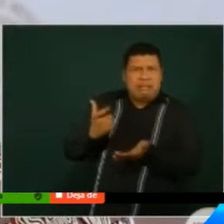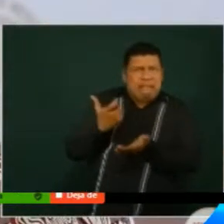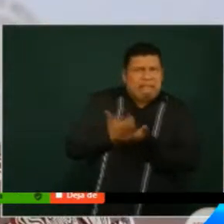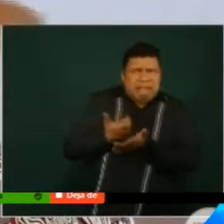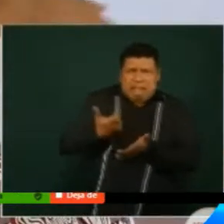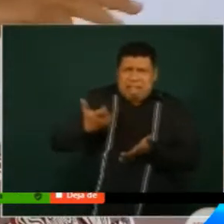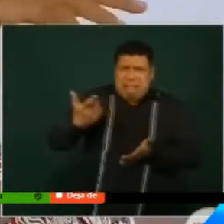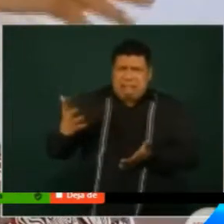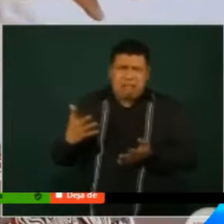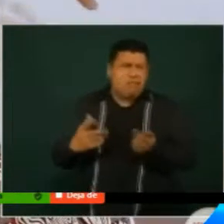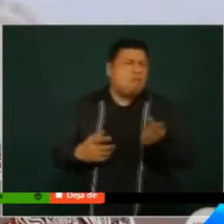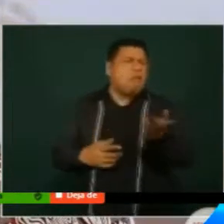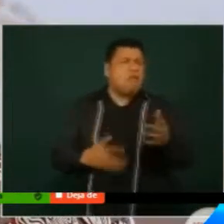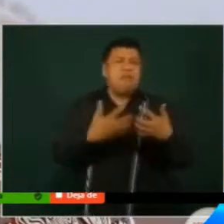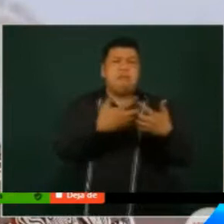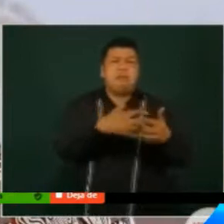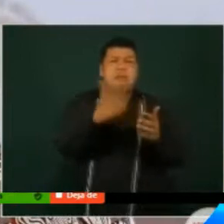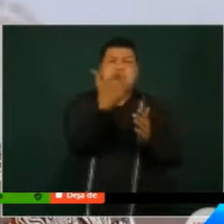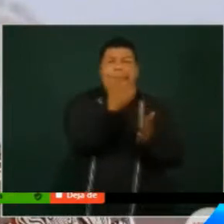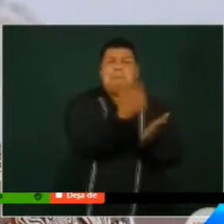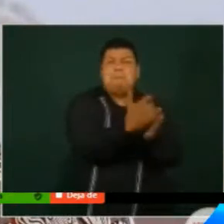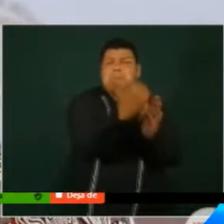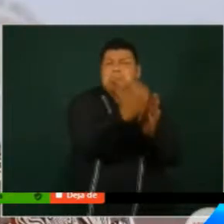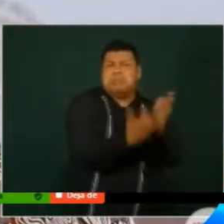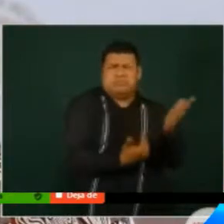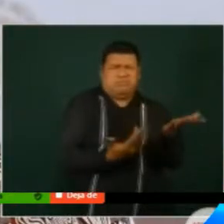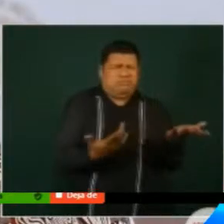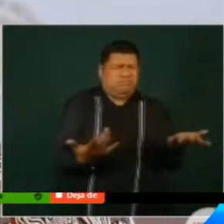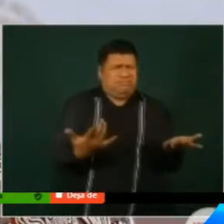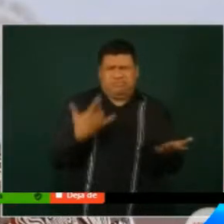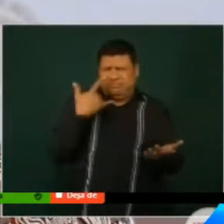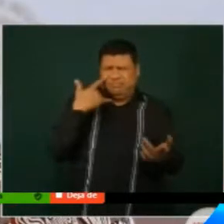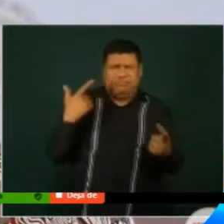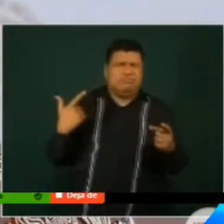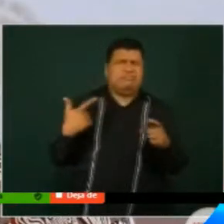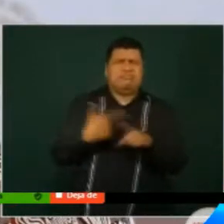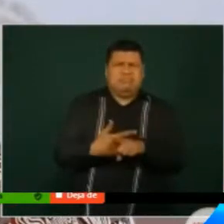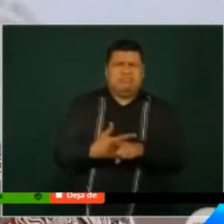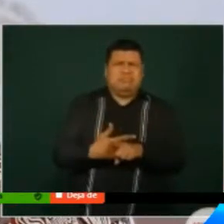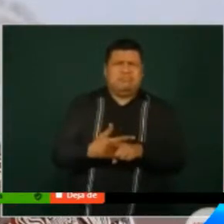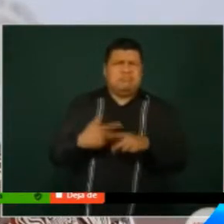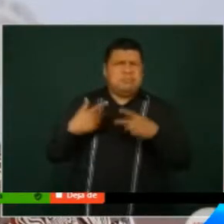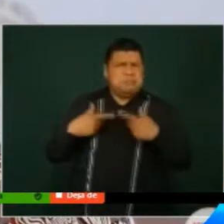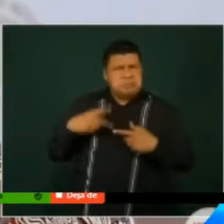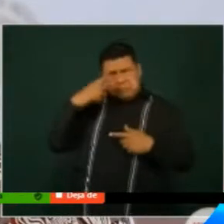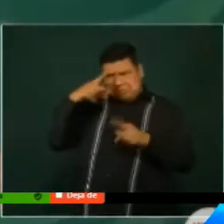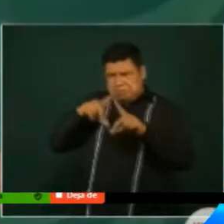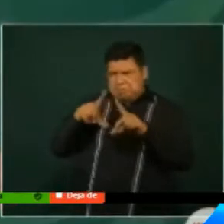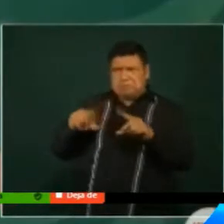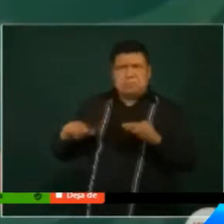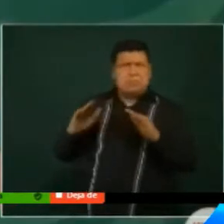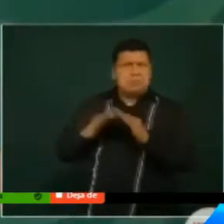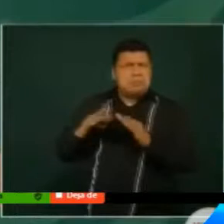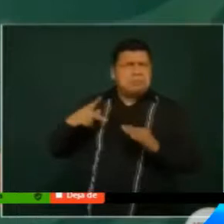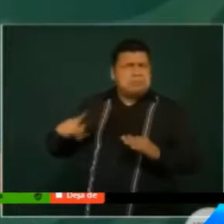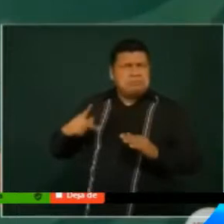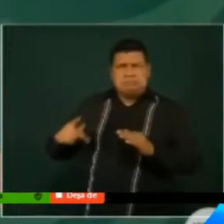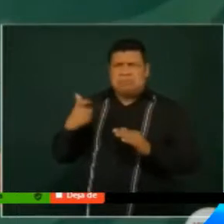que lo que pagan la mayoría de los mexicanos por la luz.